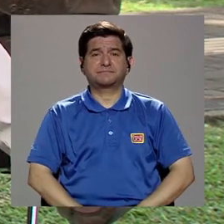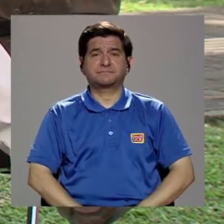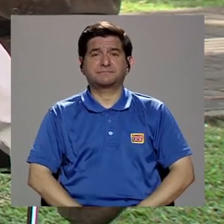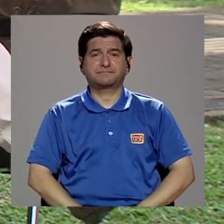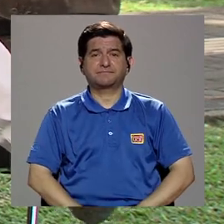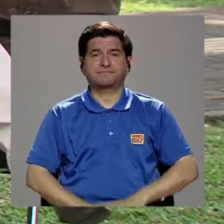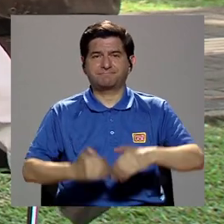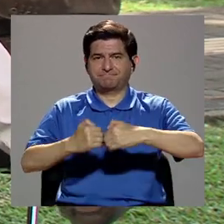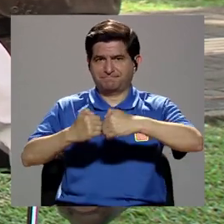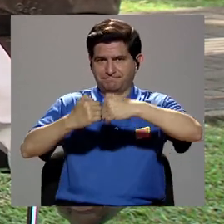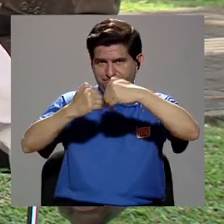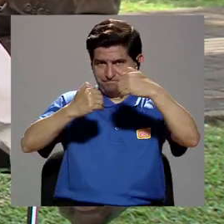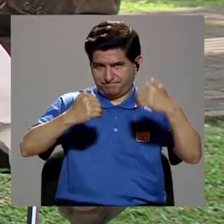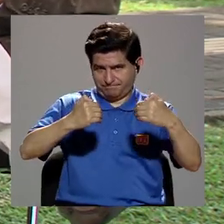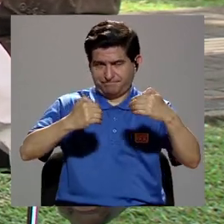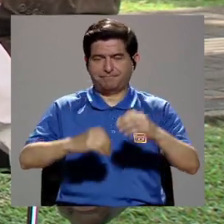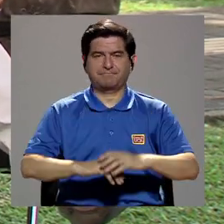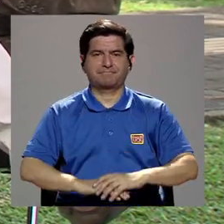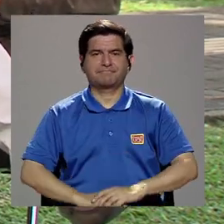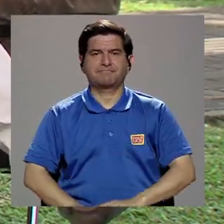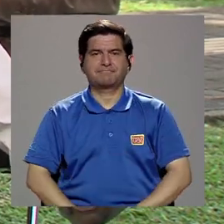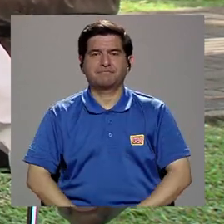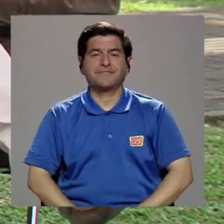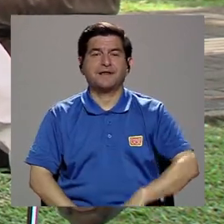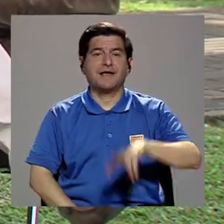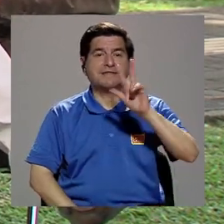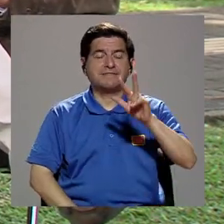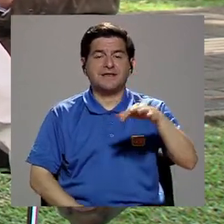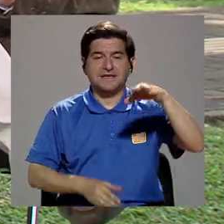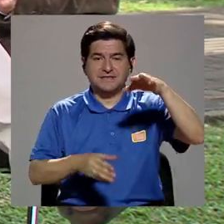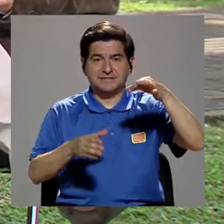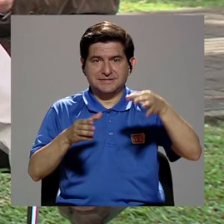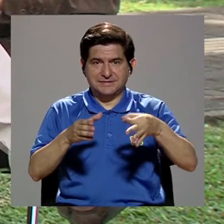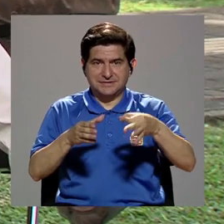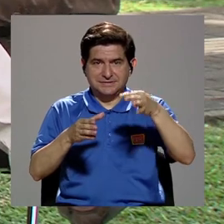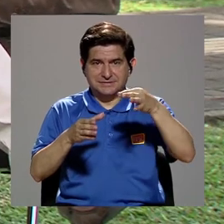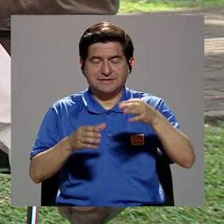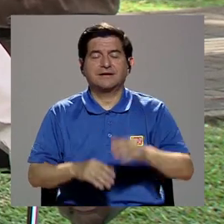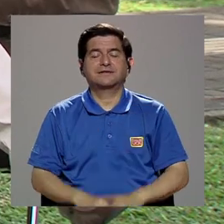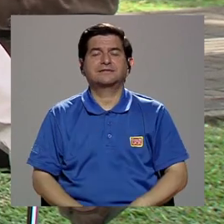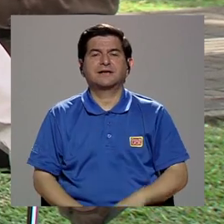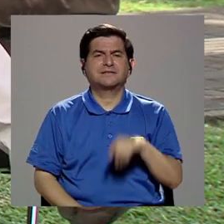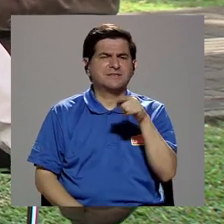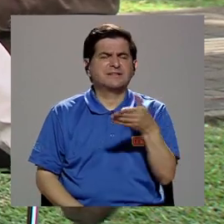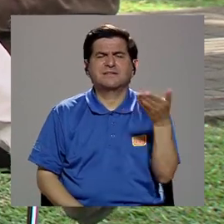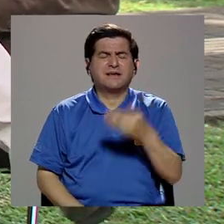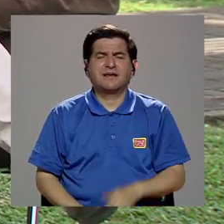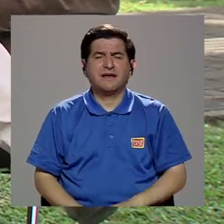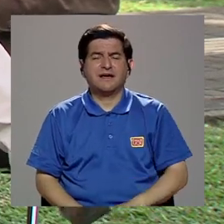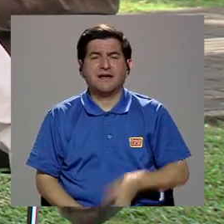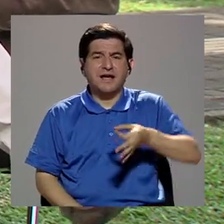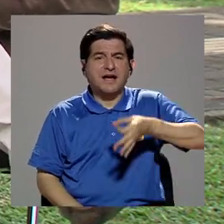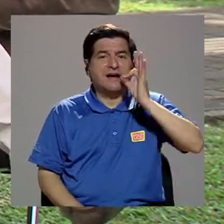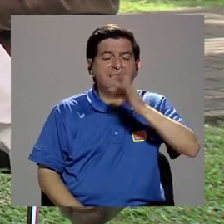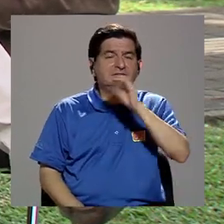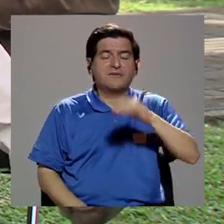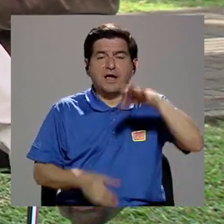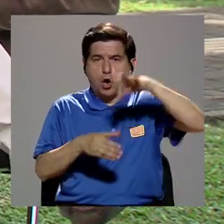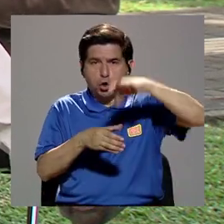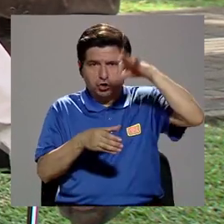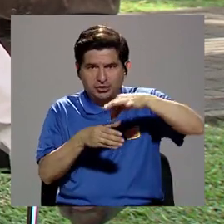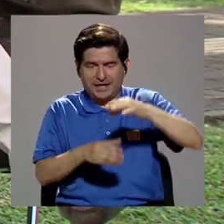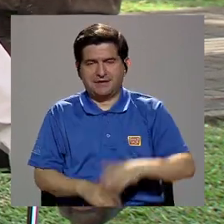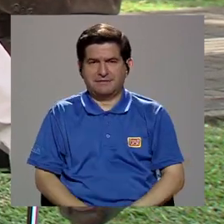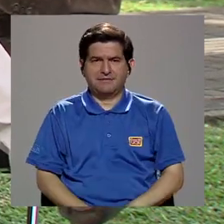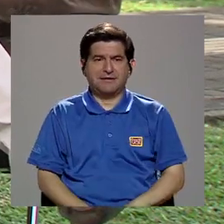Por otro lado, tenemos 3 tazas de café o de té al día. Eso es lo que se recomienda por el tema